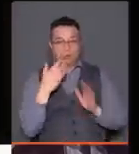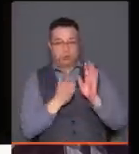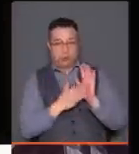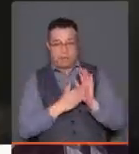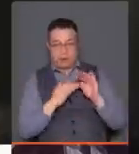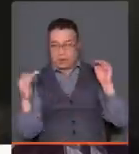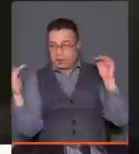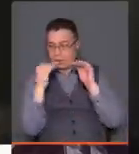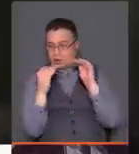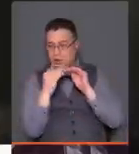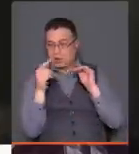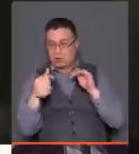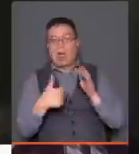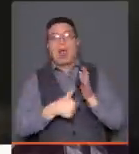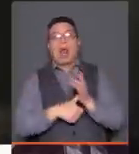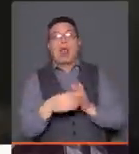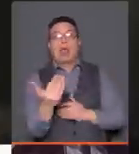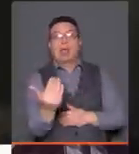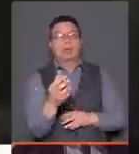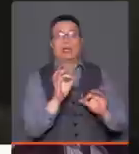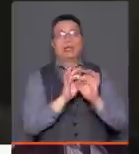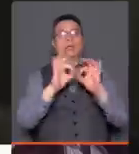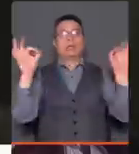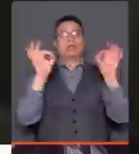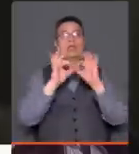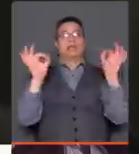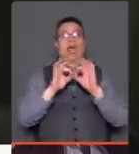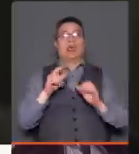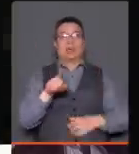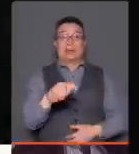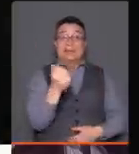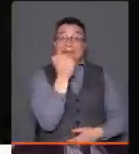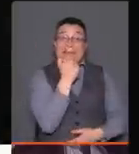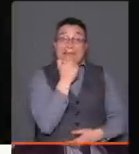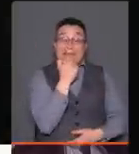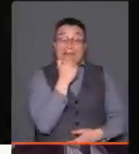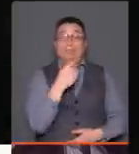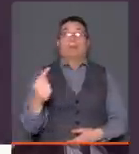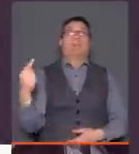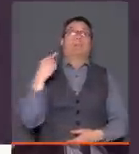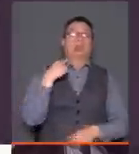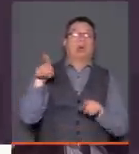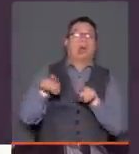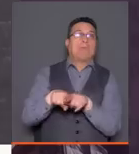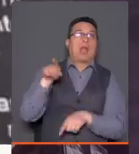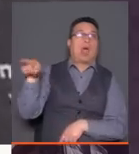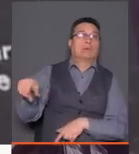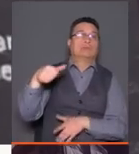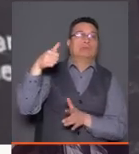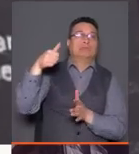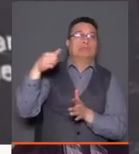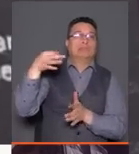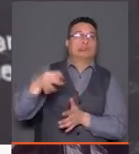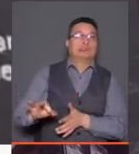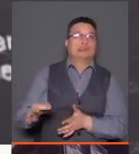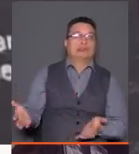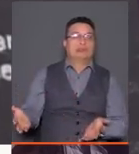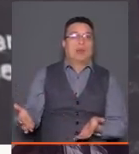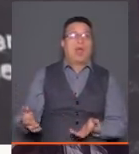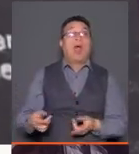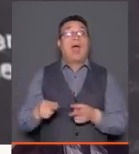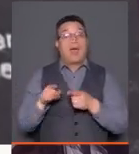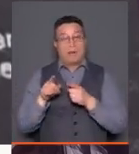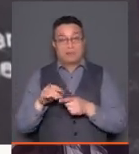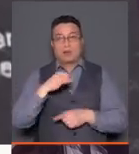pidiéndole su cédula de identidad ese error le costó caro A felicidad en todo momento me